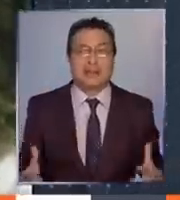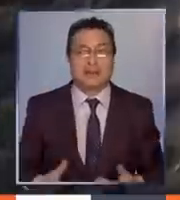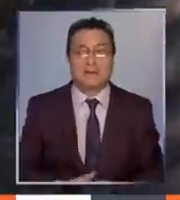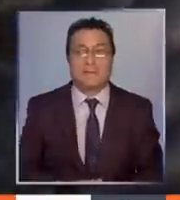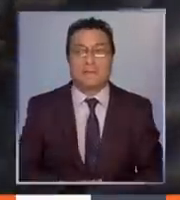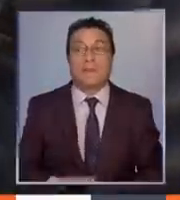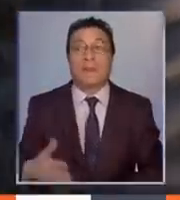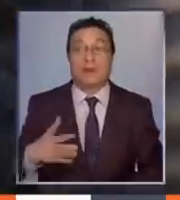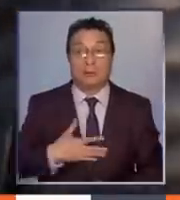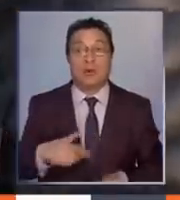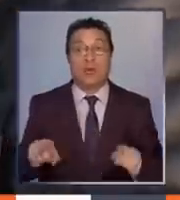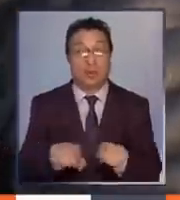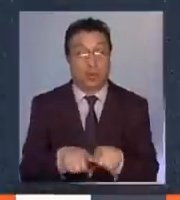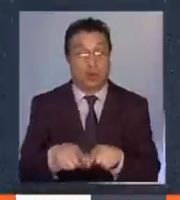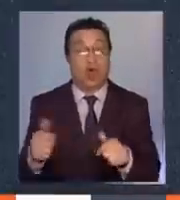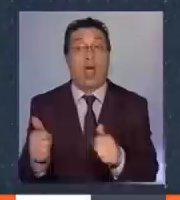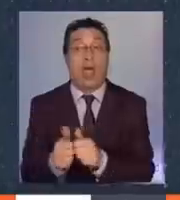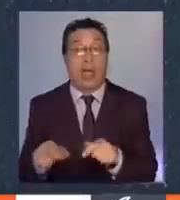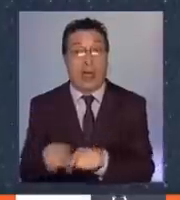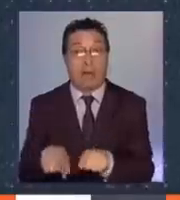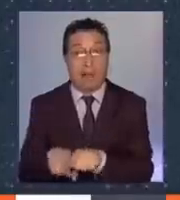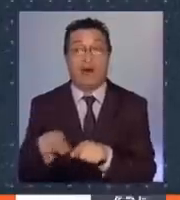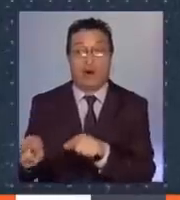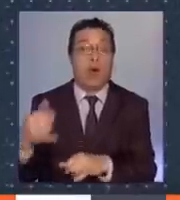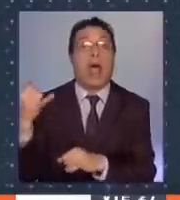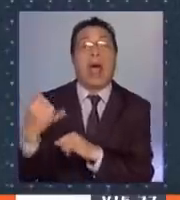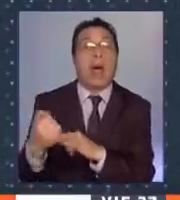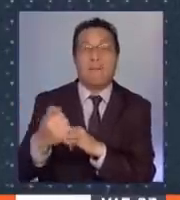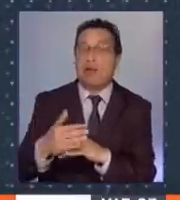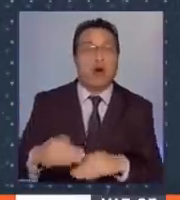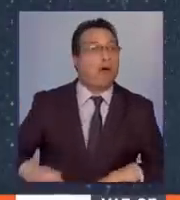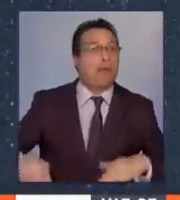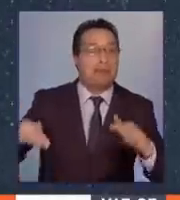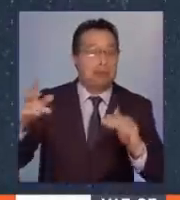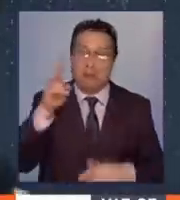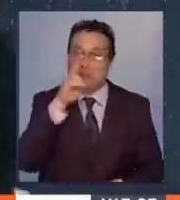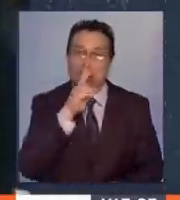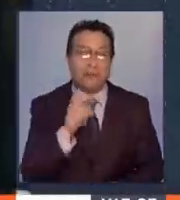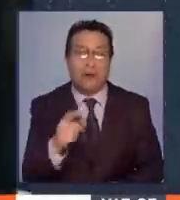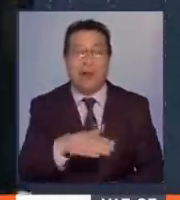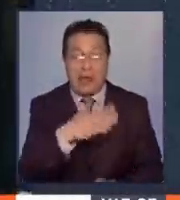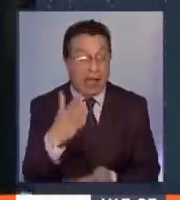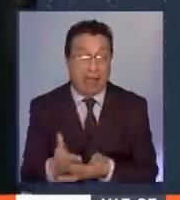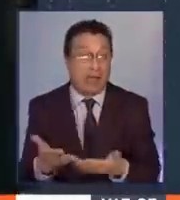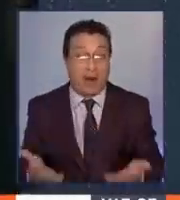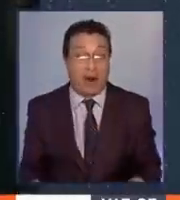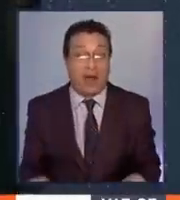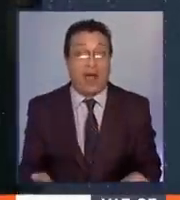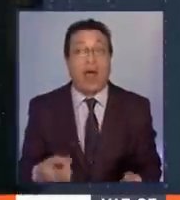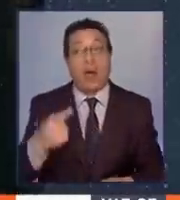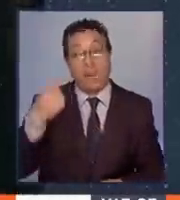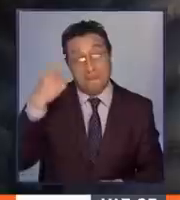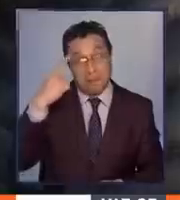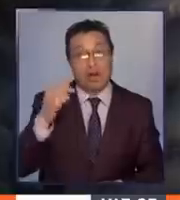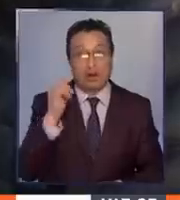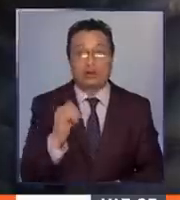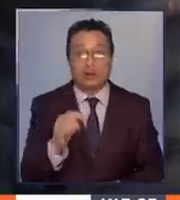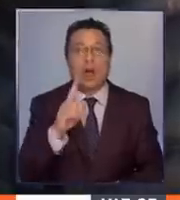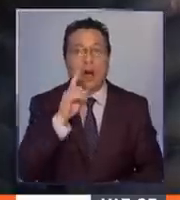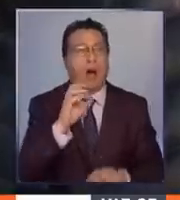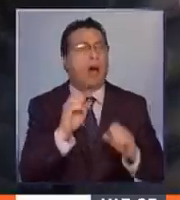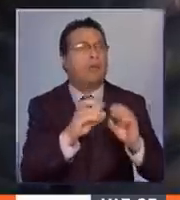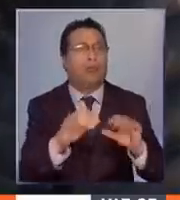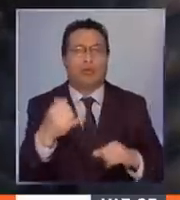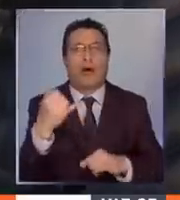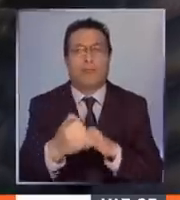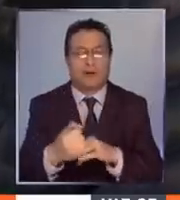crié con mis hermanos, que ellos prácticamente fueron mis amigos de toda la vida hasta ahora. Pero sí tenemos muchos amigos, por ejemplo